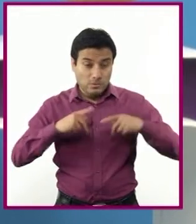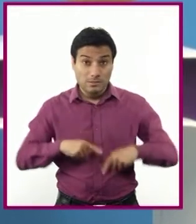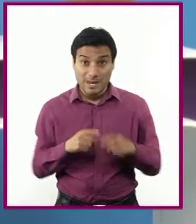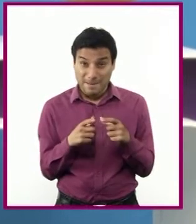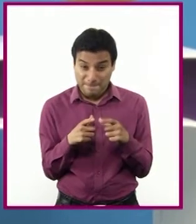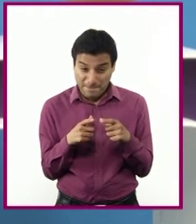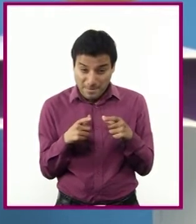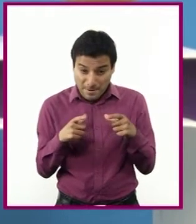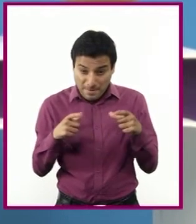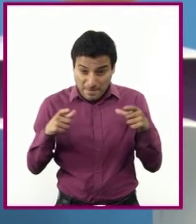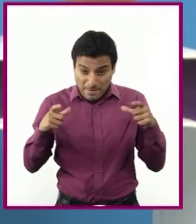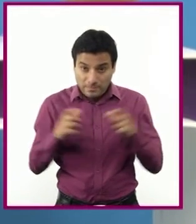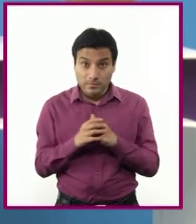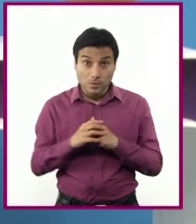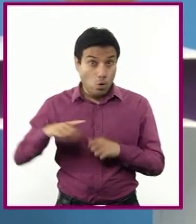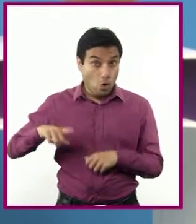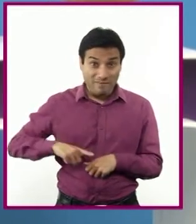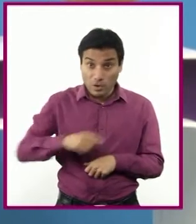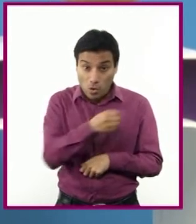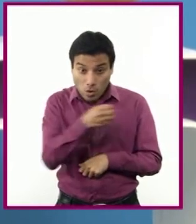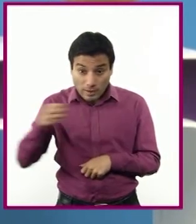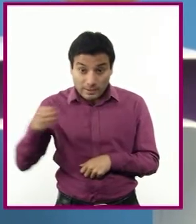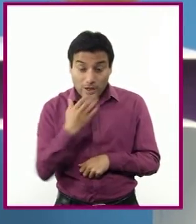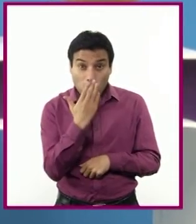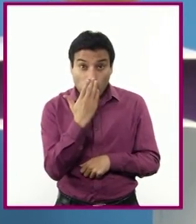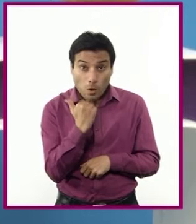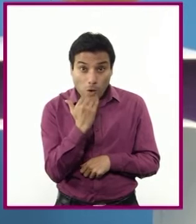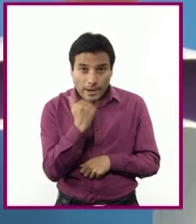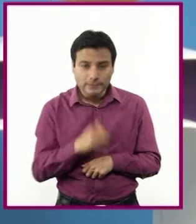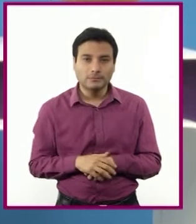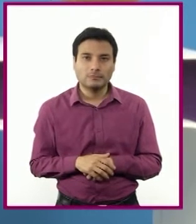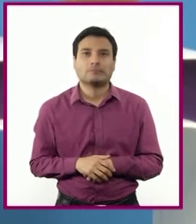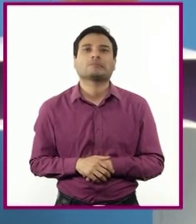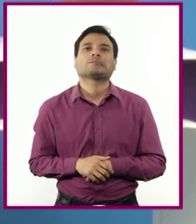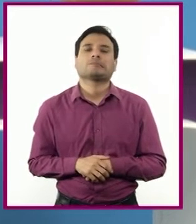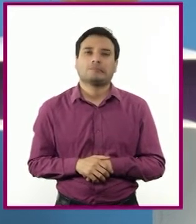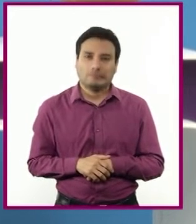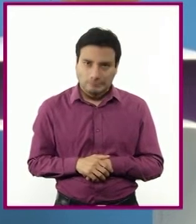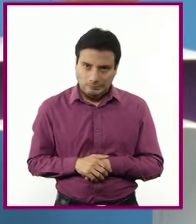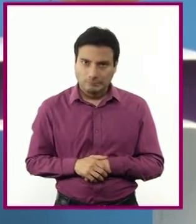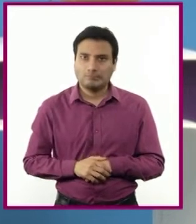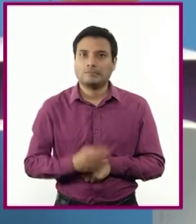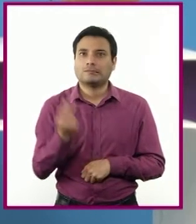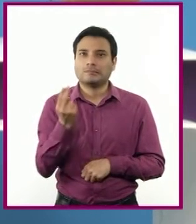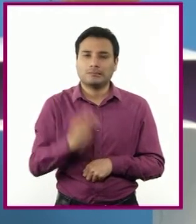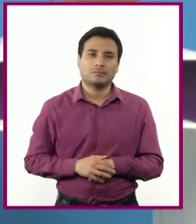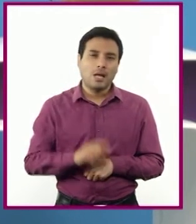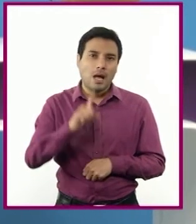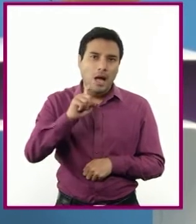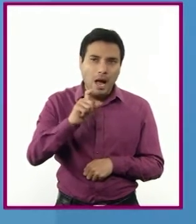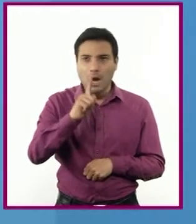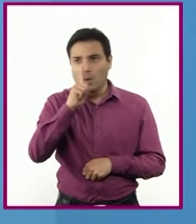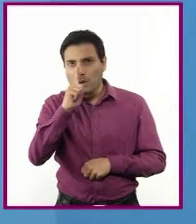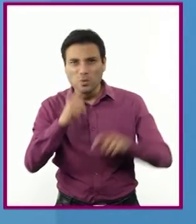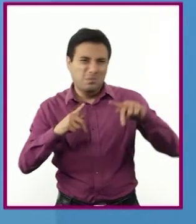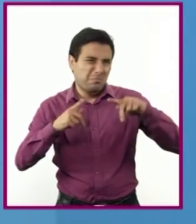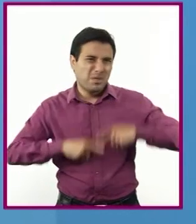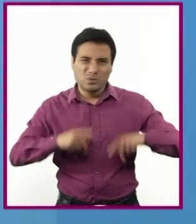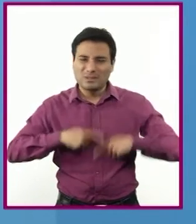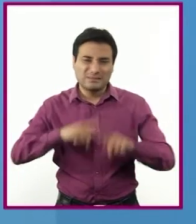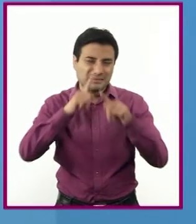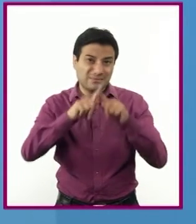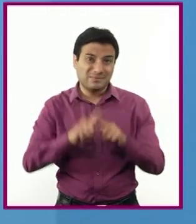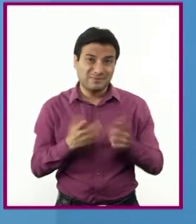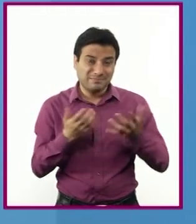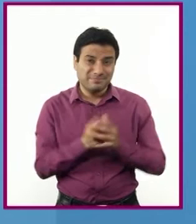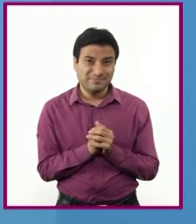sin planeación y de manera acelerada requiere de muchos más recursos naturales, humanos y materiales. En el